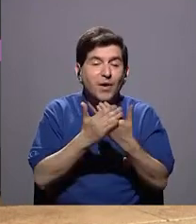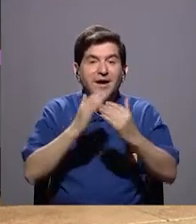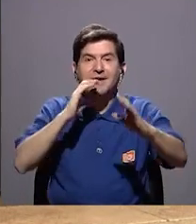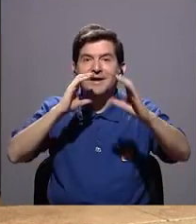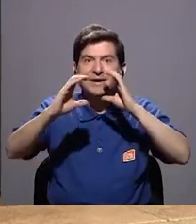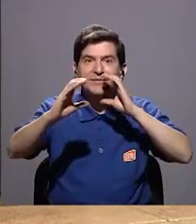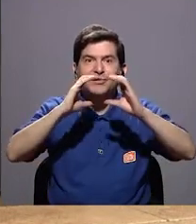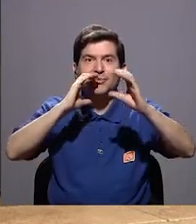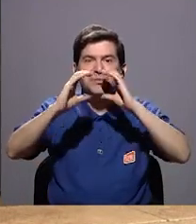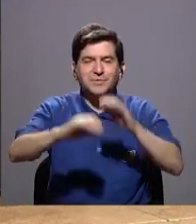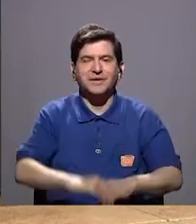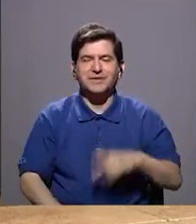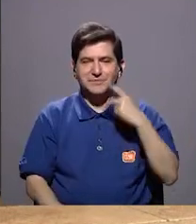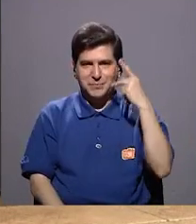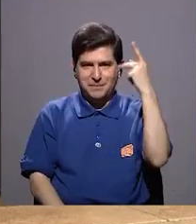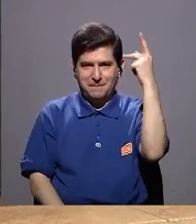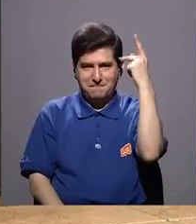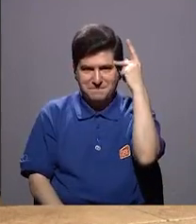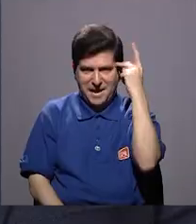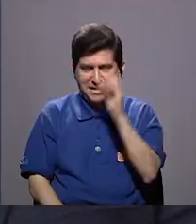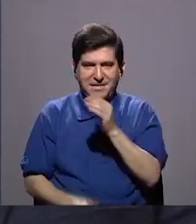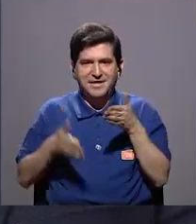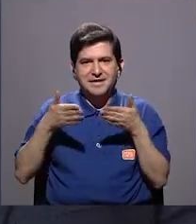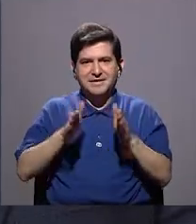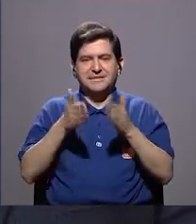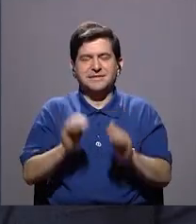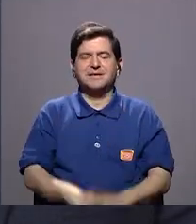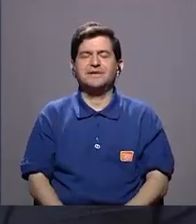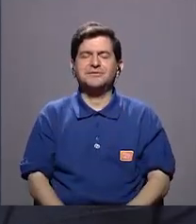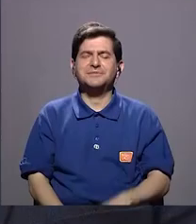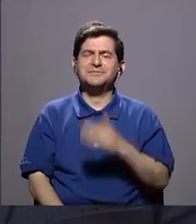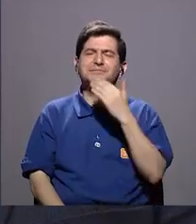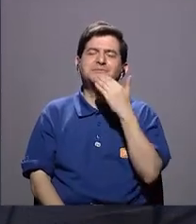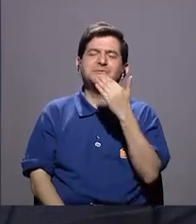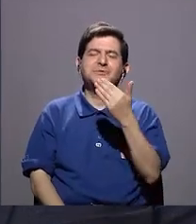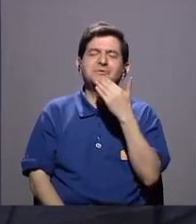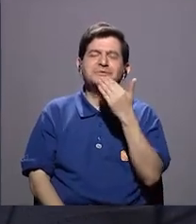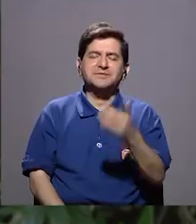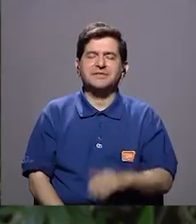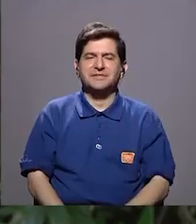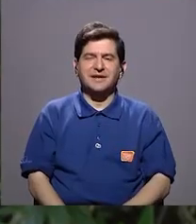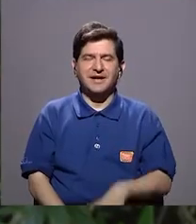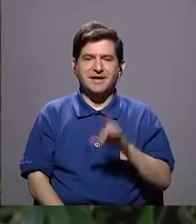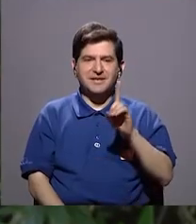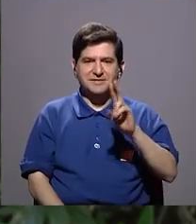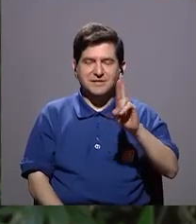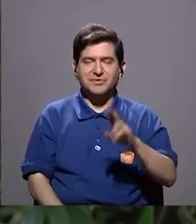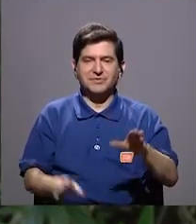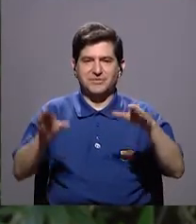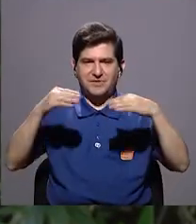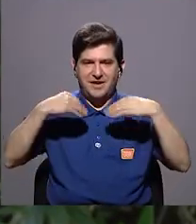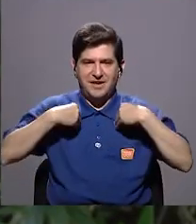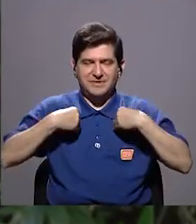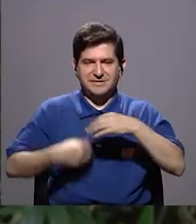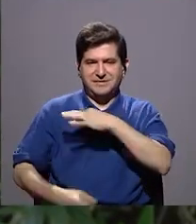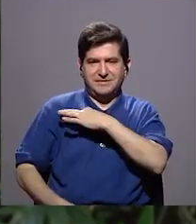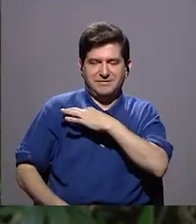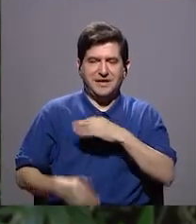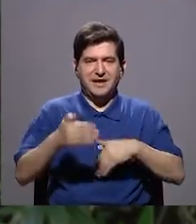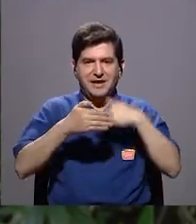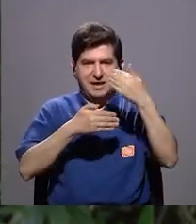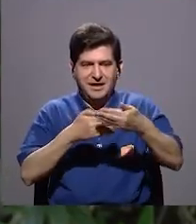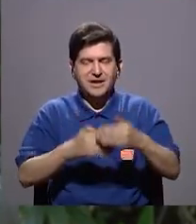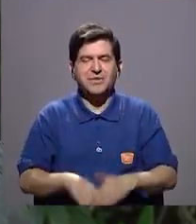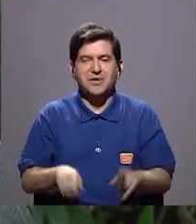buena comunicación entre los padres y los hijos. Doctor, de verdad, muchísimas gracias. No, con mucho gusto. Por aceptar la invitación y esperamos que nos agarre